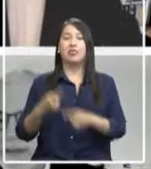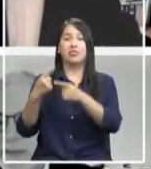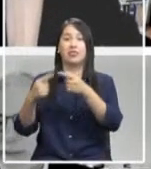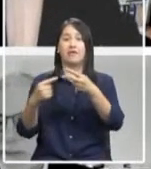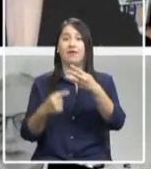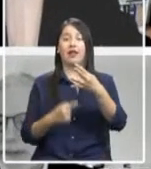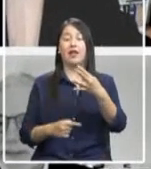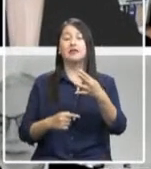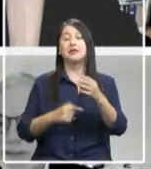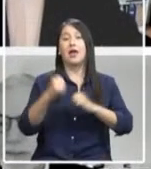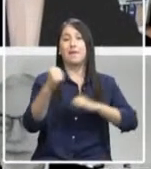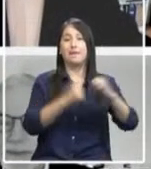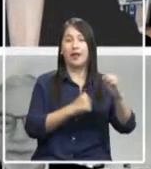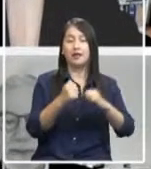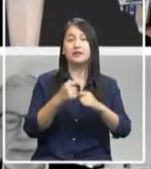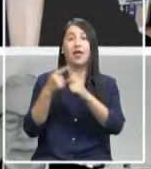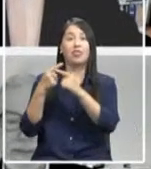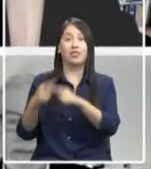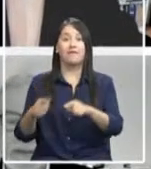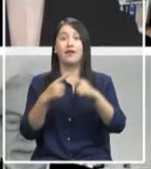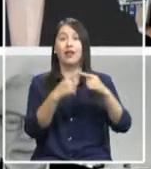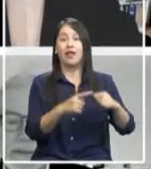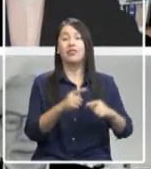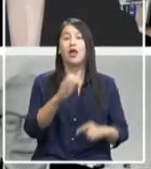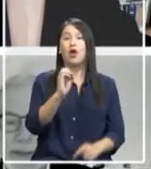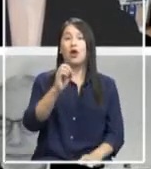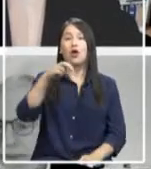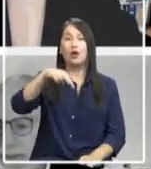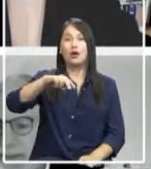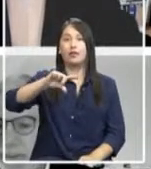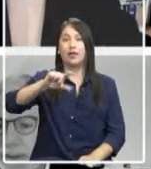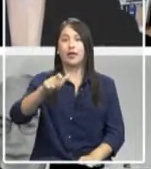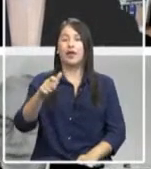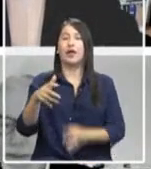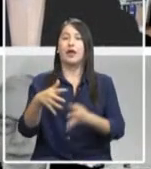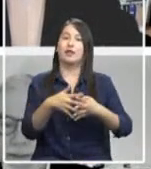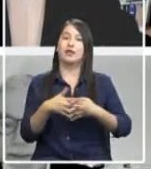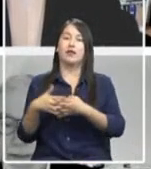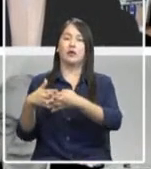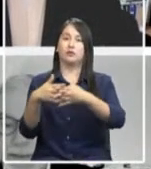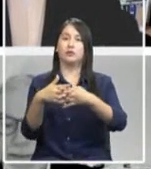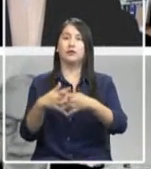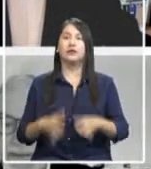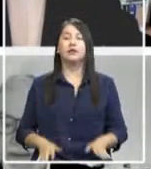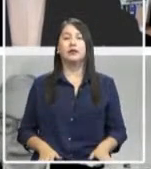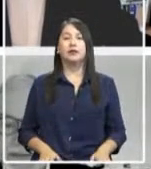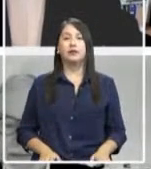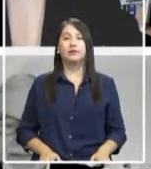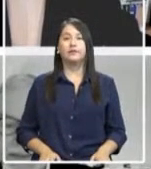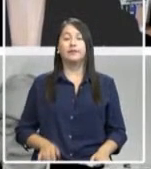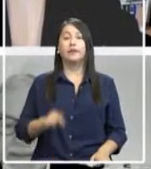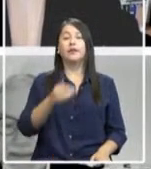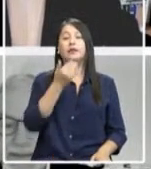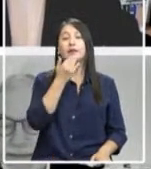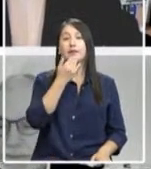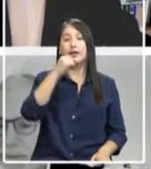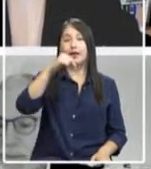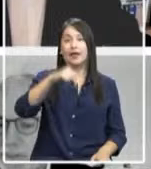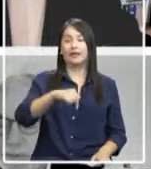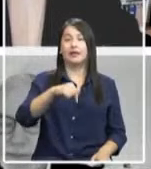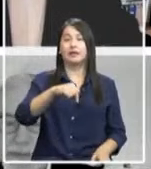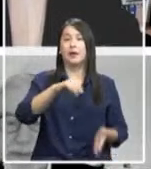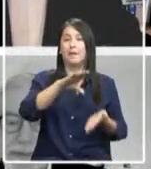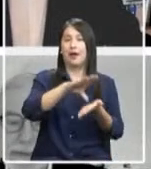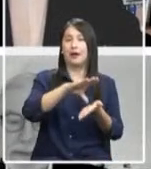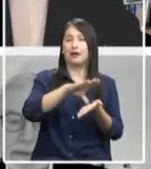ONGs como el National Breast Cancer Coalition de Estados Unidos o Diabetes UK en este país. Diabetes es